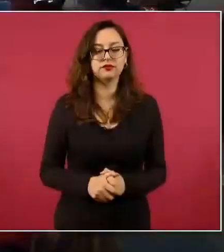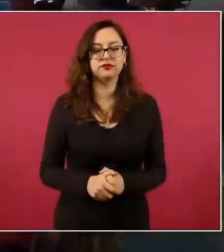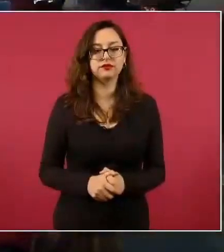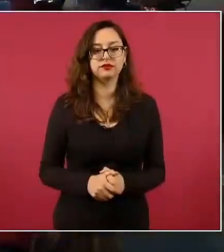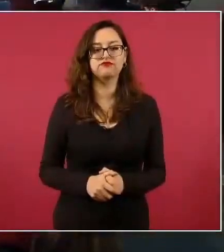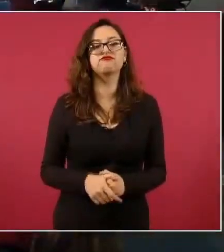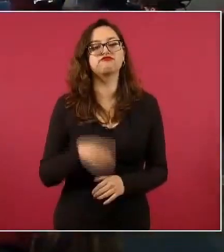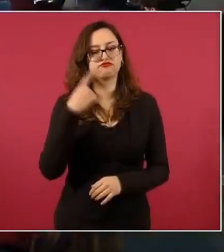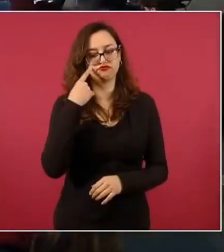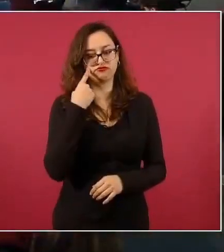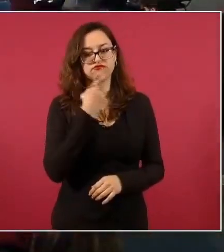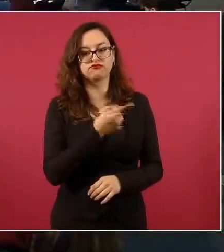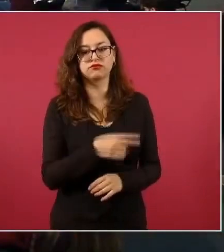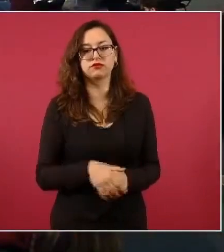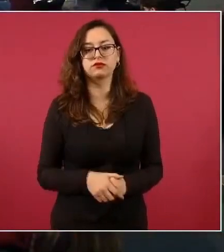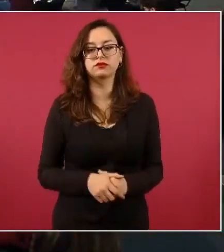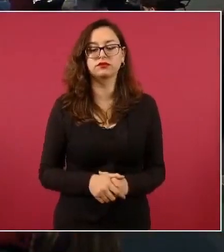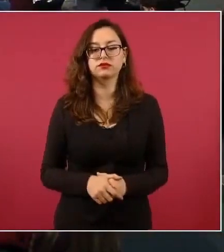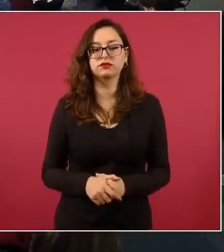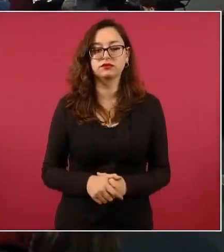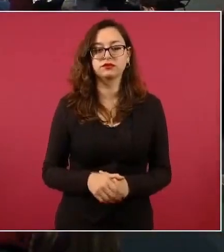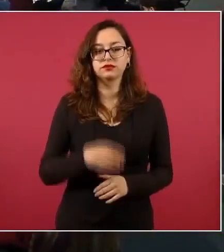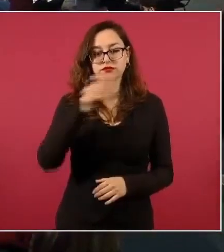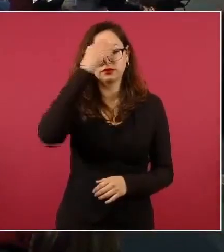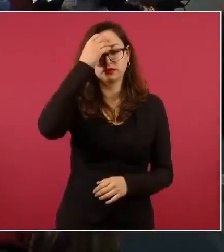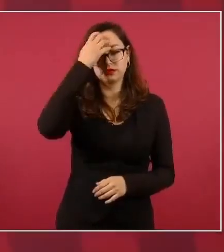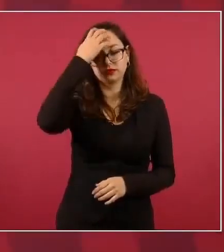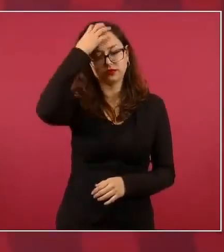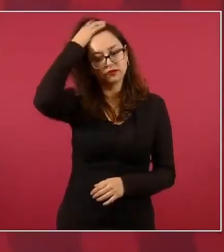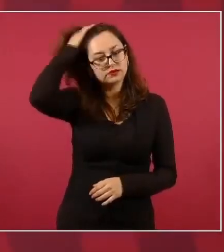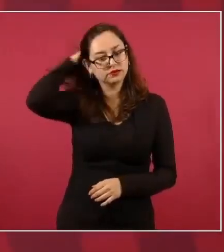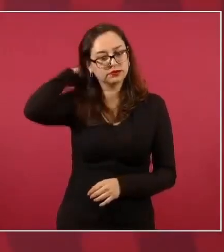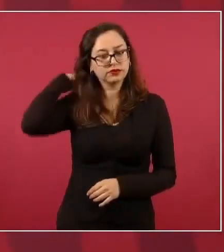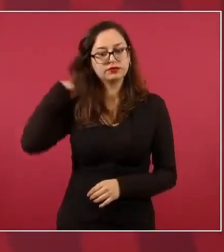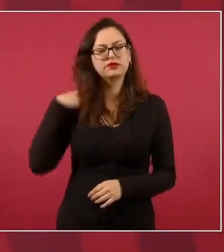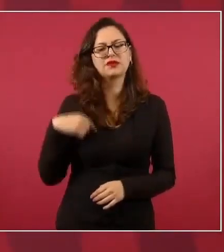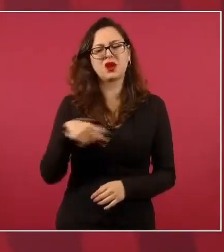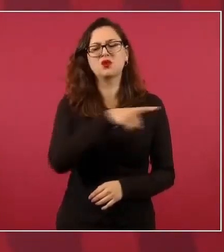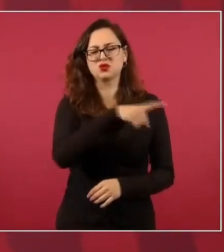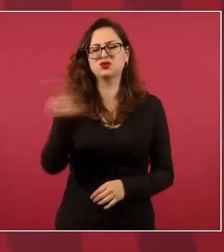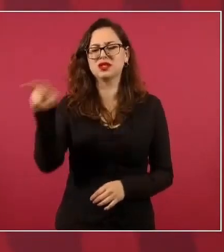A ver si lo pones, porque no voy a destacar eso, eso ya se sabe.